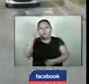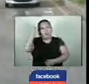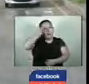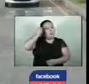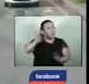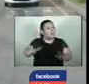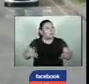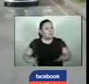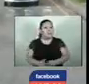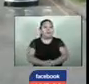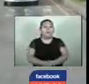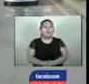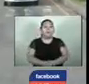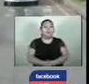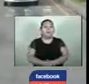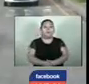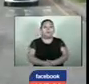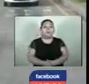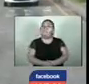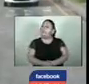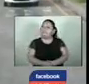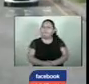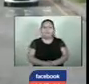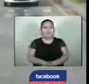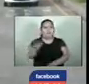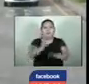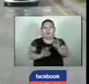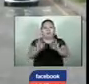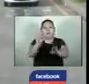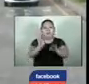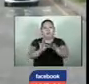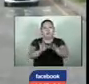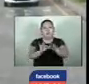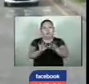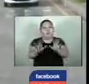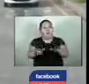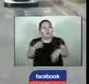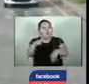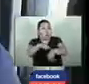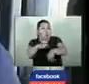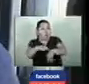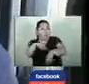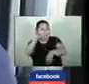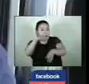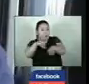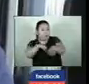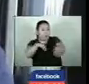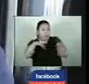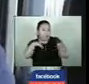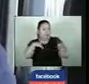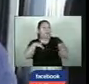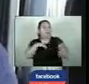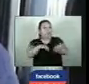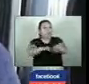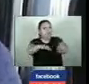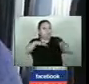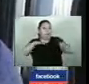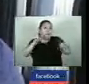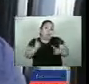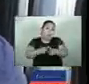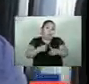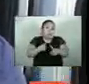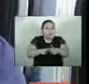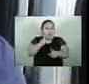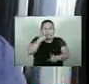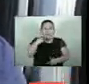su punto de vista. Me parece excelente porque a las horas pico se hace un gran tráfico, ¿verdad? Entonces